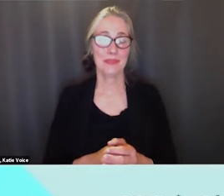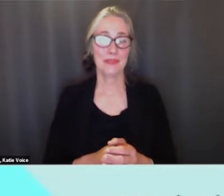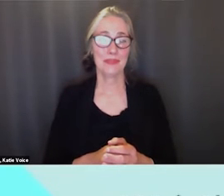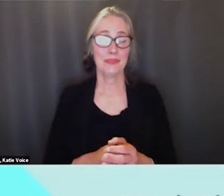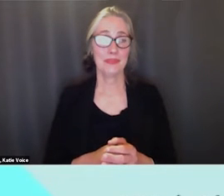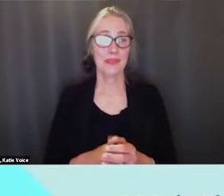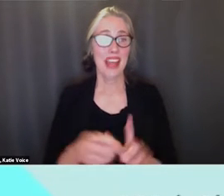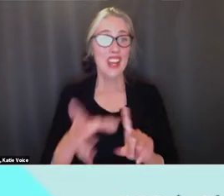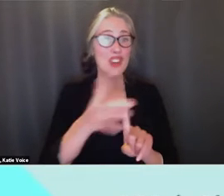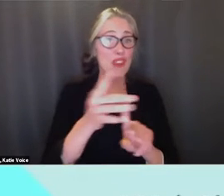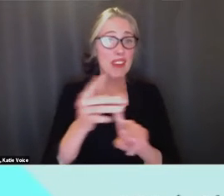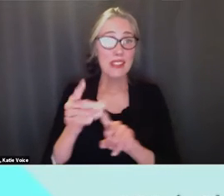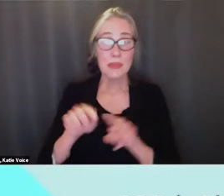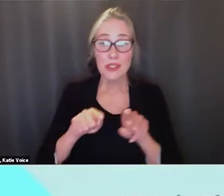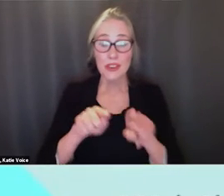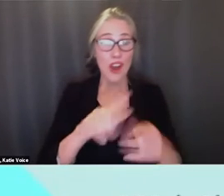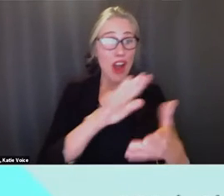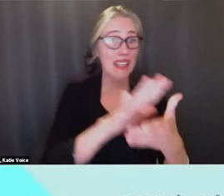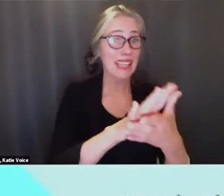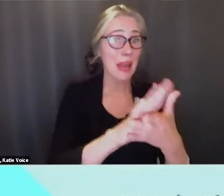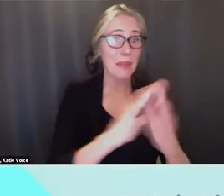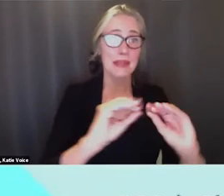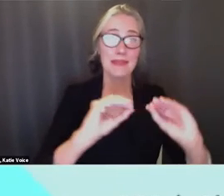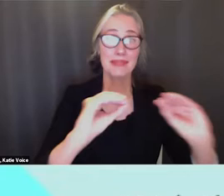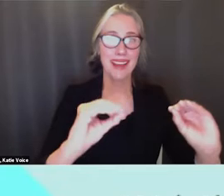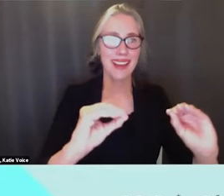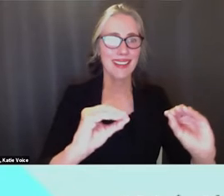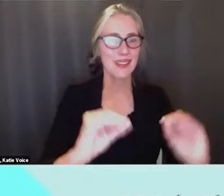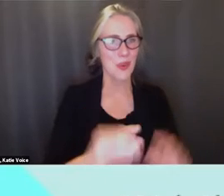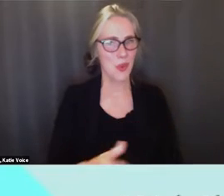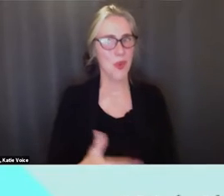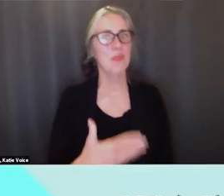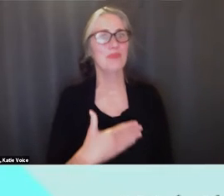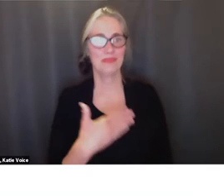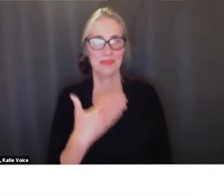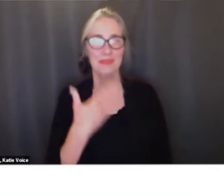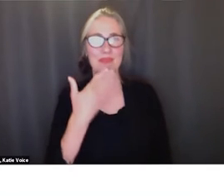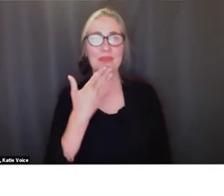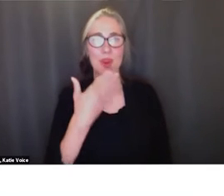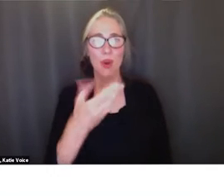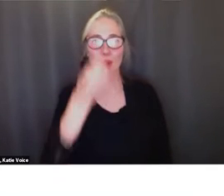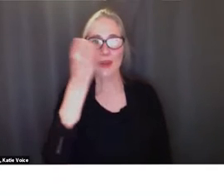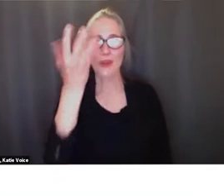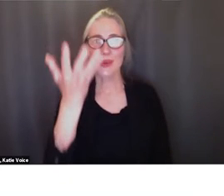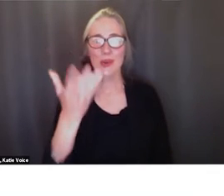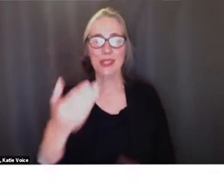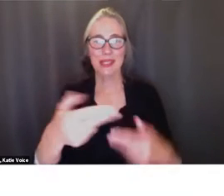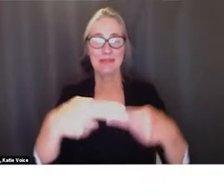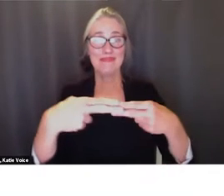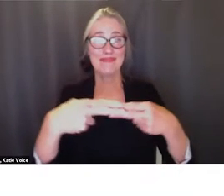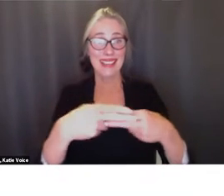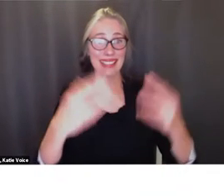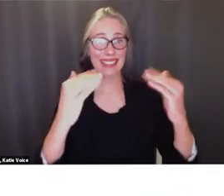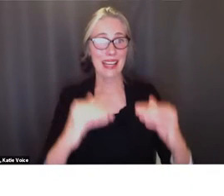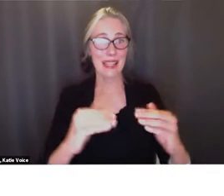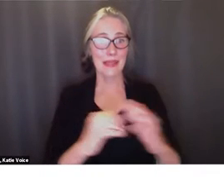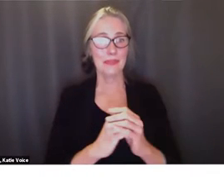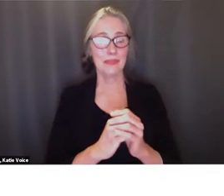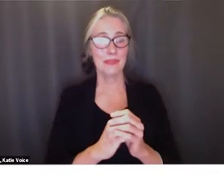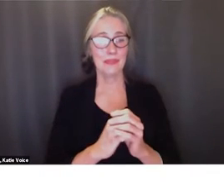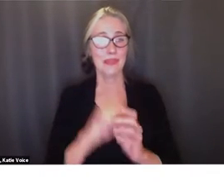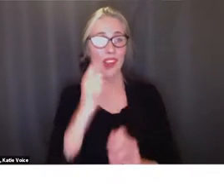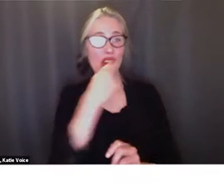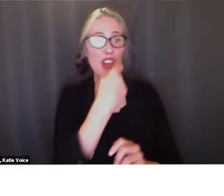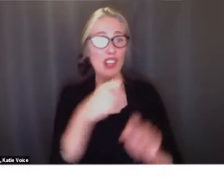plantel y estas son buenas noticias. Siguiente diapositiva, por favor. Nuestras actualizaciones de monitoreo